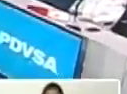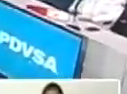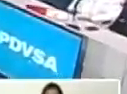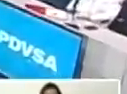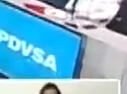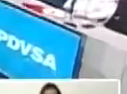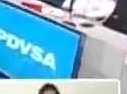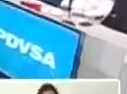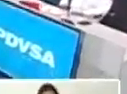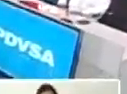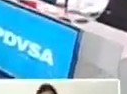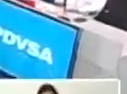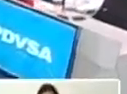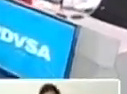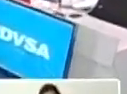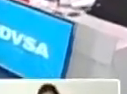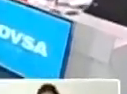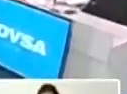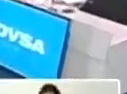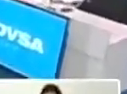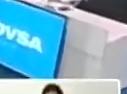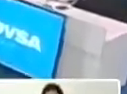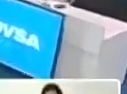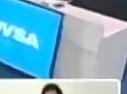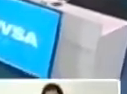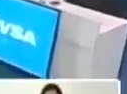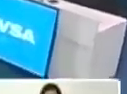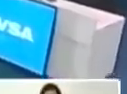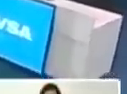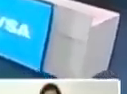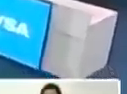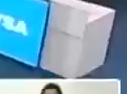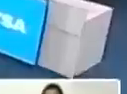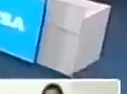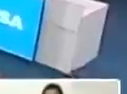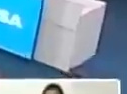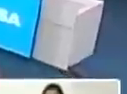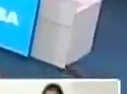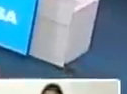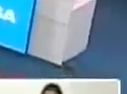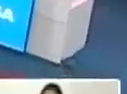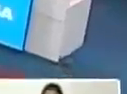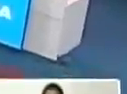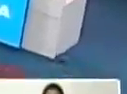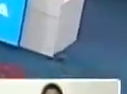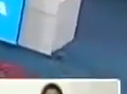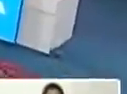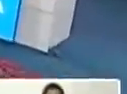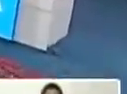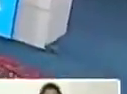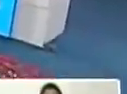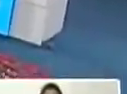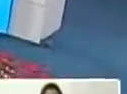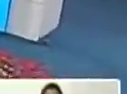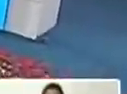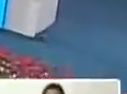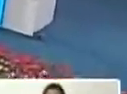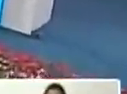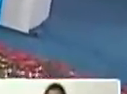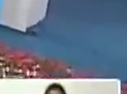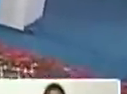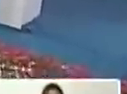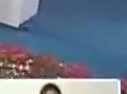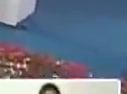julio del año 99, con la nueva constitución en la mano, el pueblo de Venezuela relegitimó a